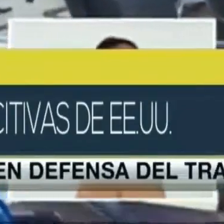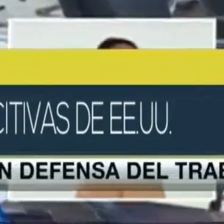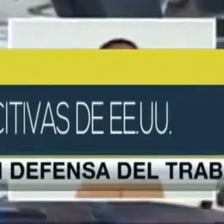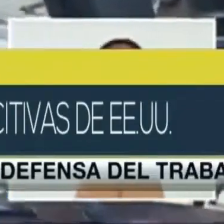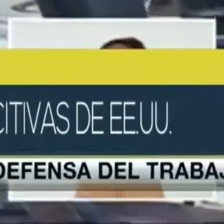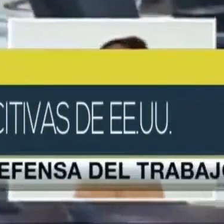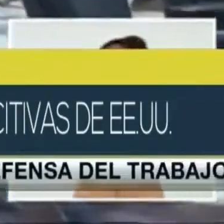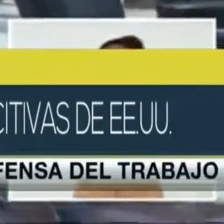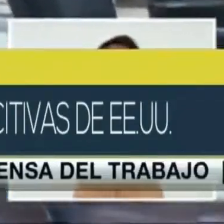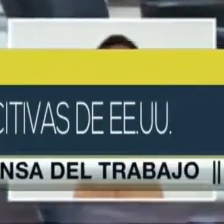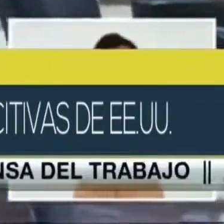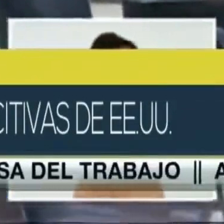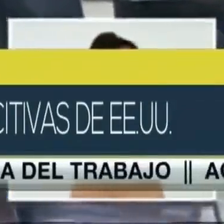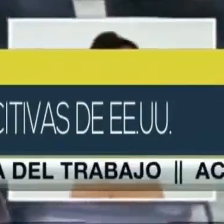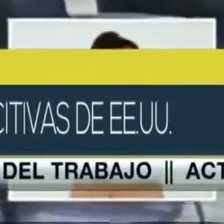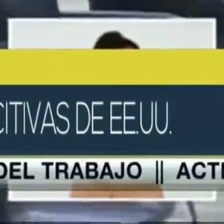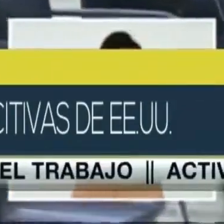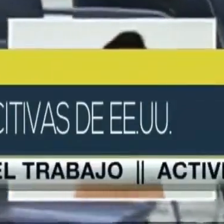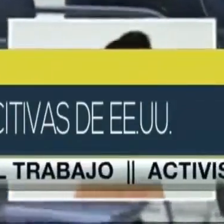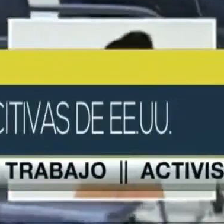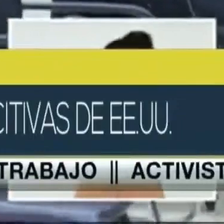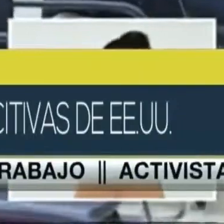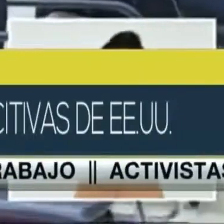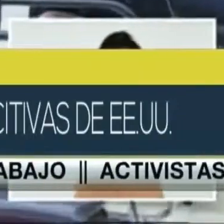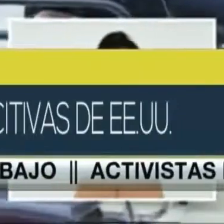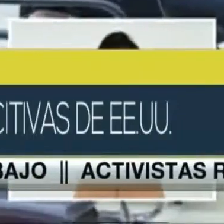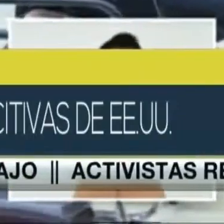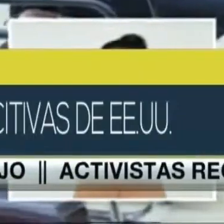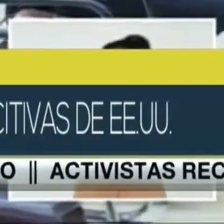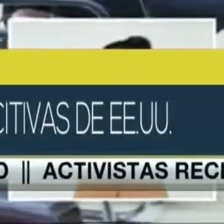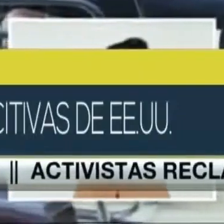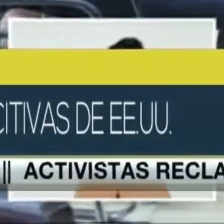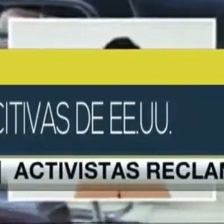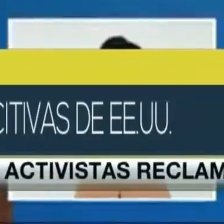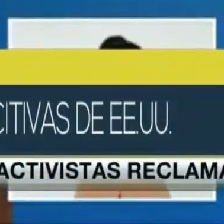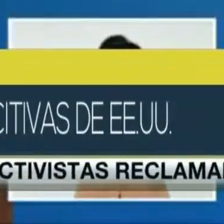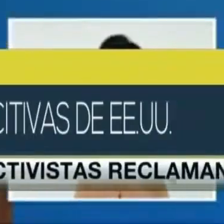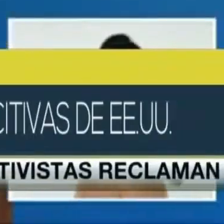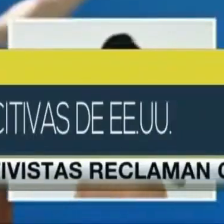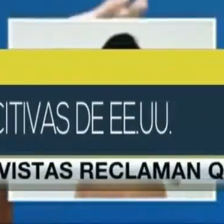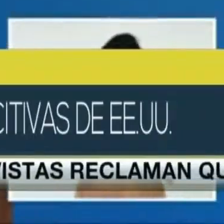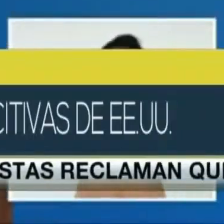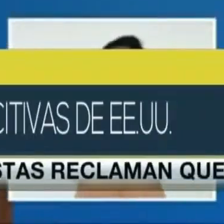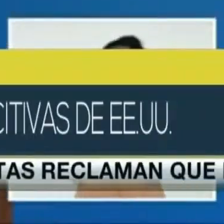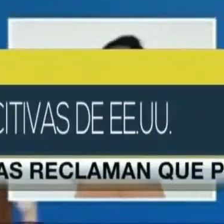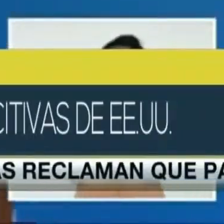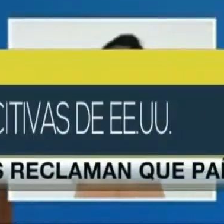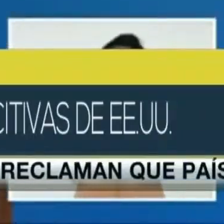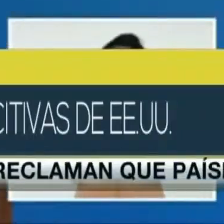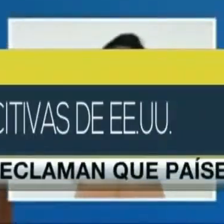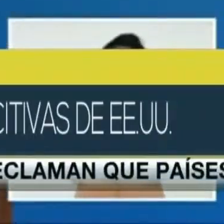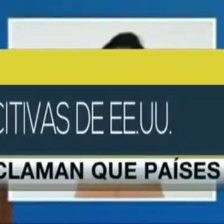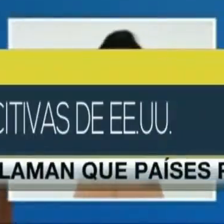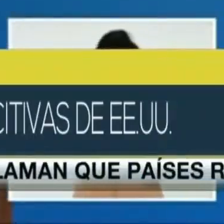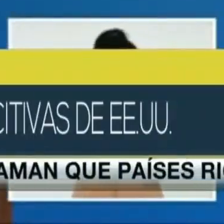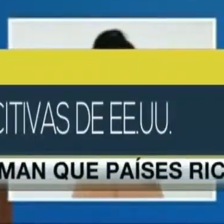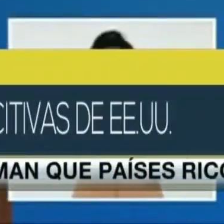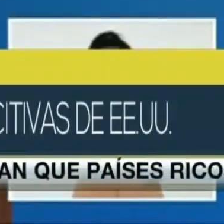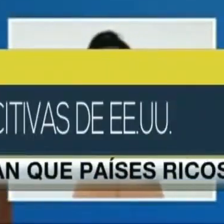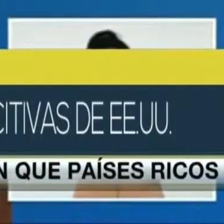semana pasada con entera normalidad y ustedes, si caminan por La Habana,